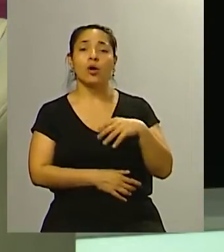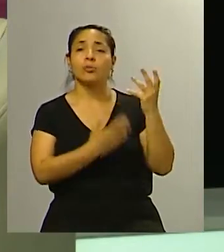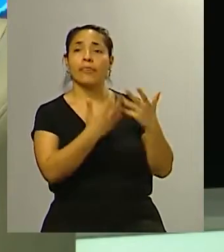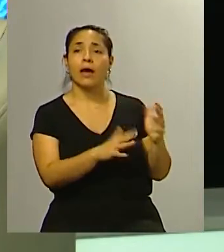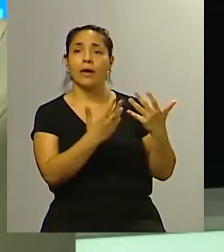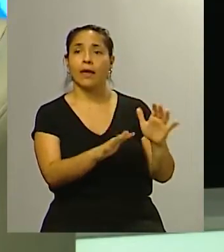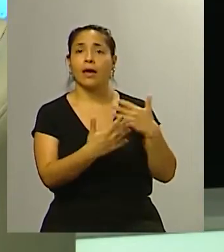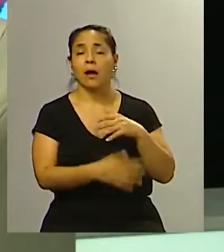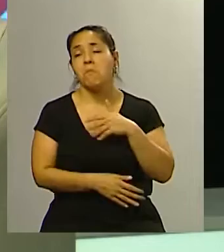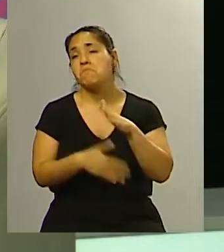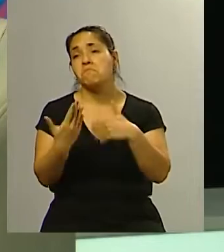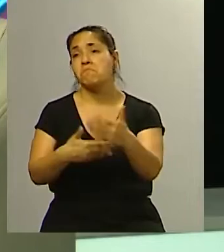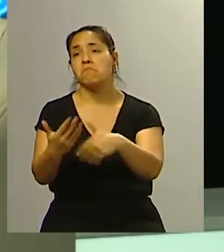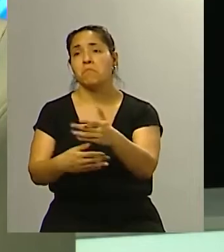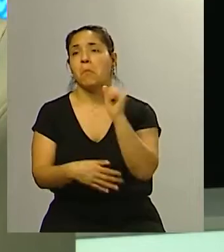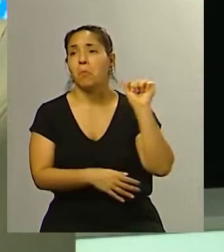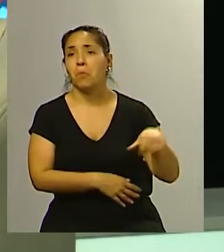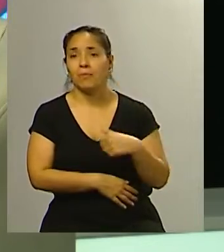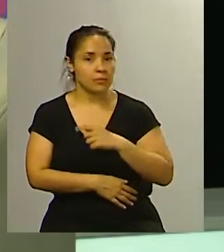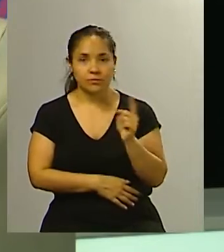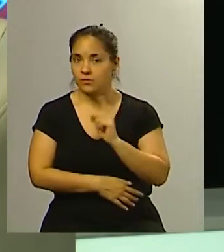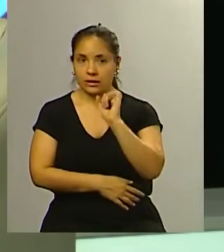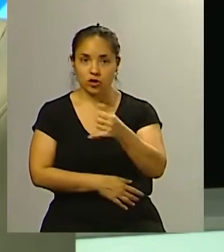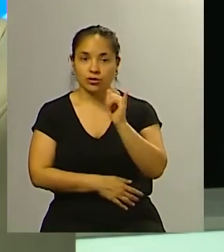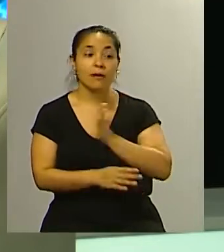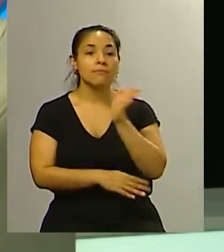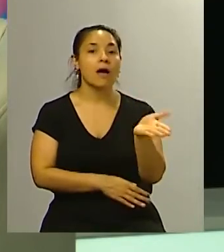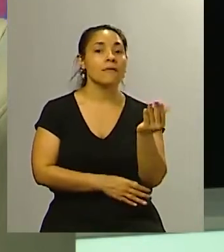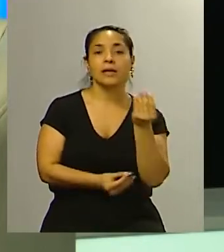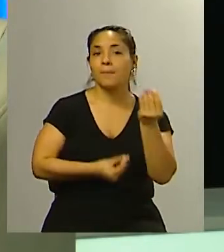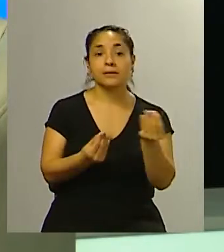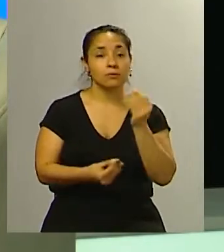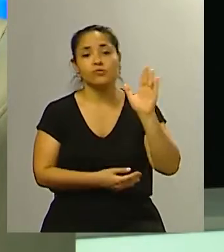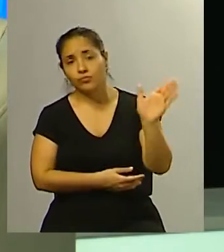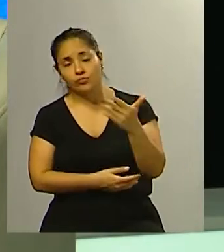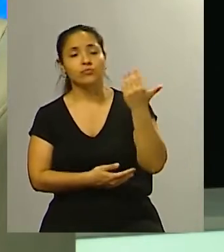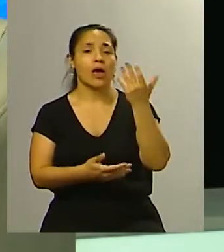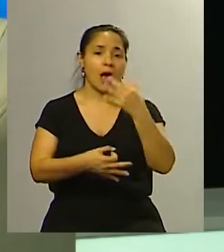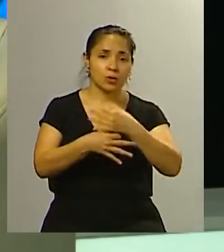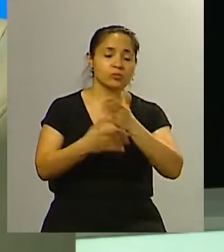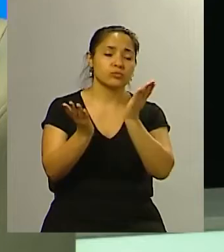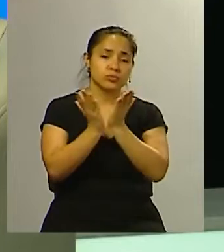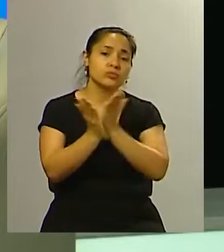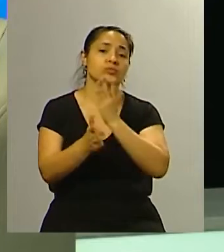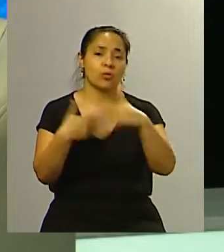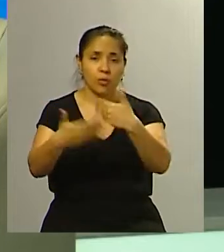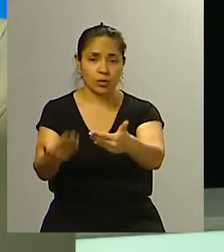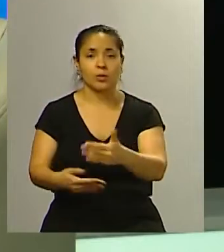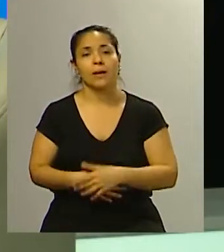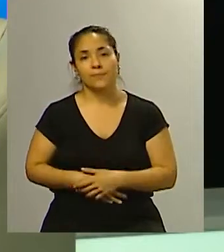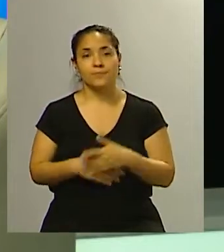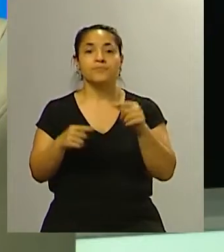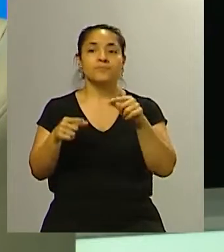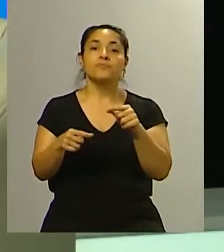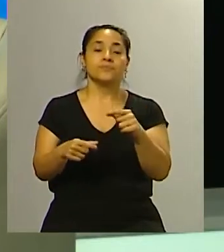pasó. Entonces este piso de virtualidad que teníamos fue algo muy bueno porque nos permitió mejorarlo y llegar a tener casi,